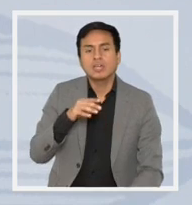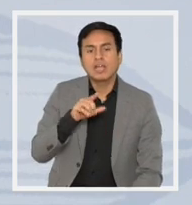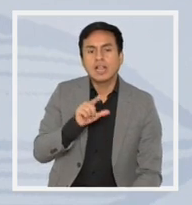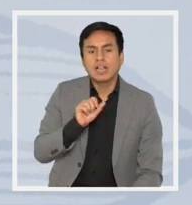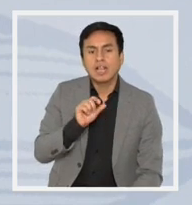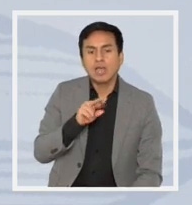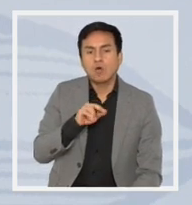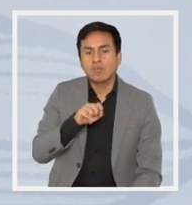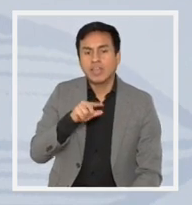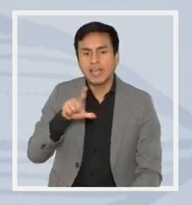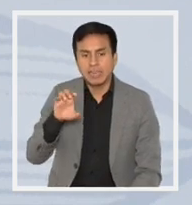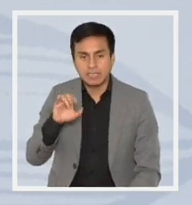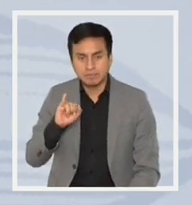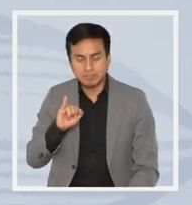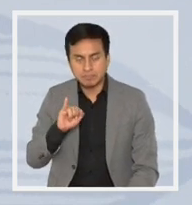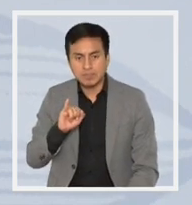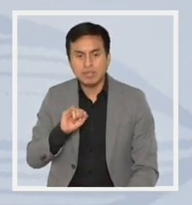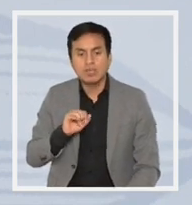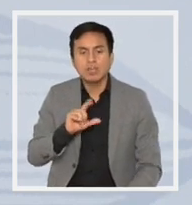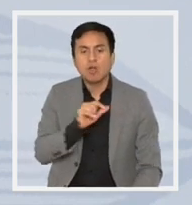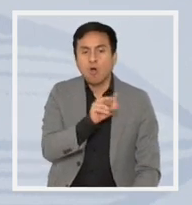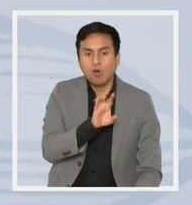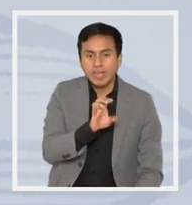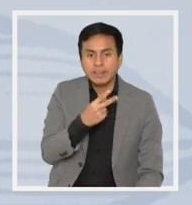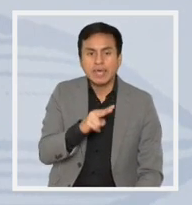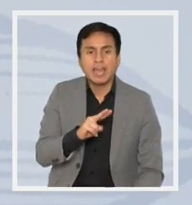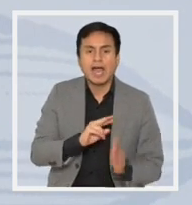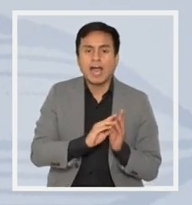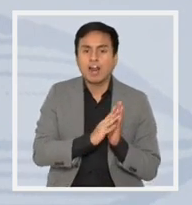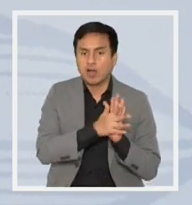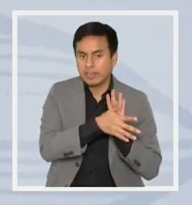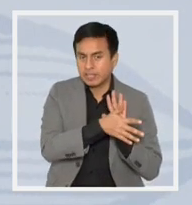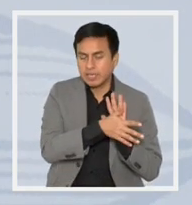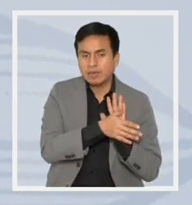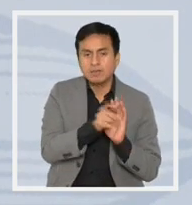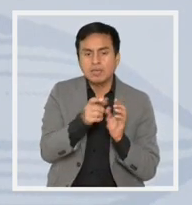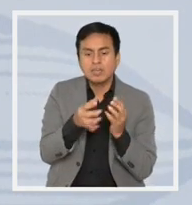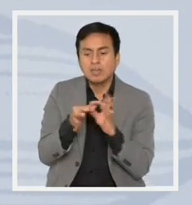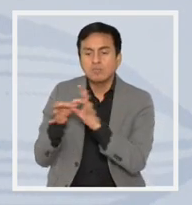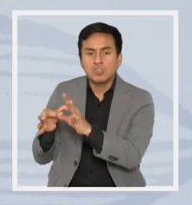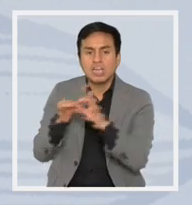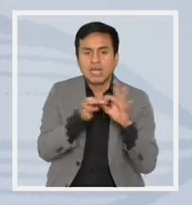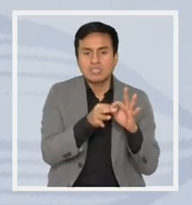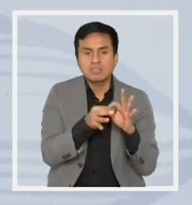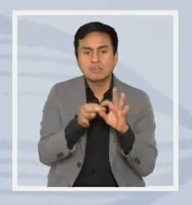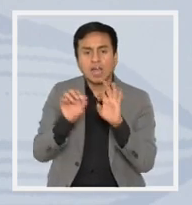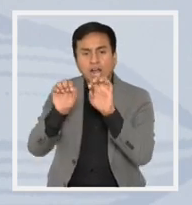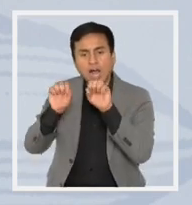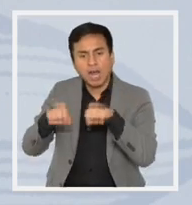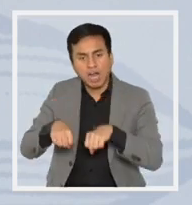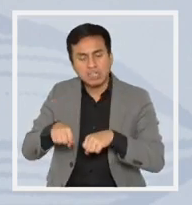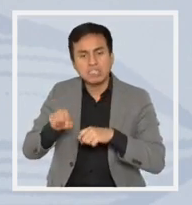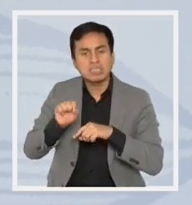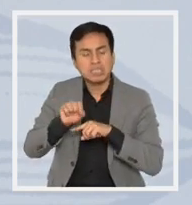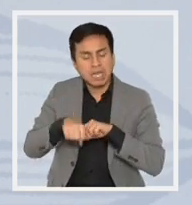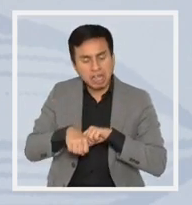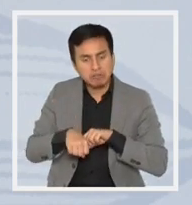Lionelli, del Gore de la Araucanía. Muchísimas gracias por haber aceptado este